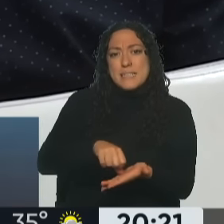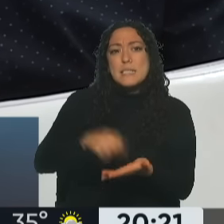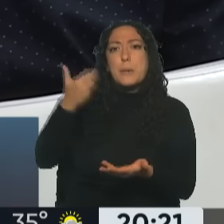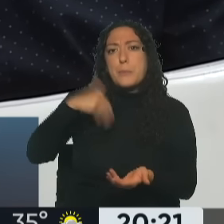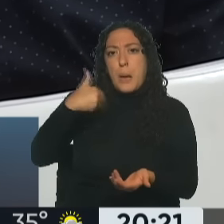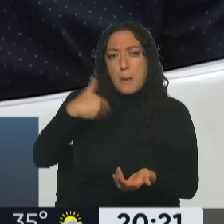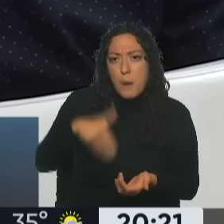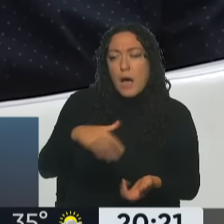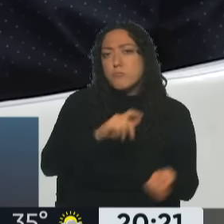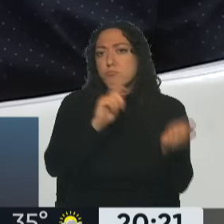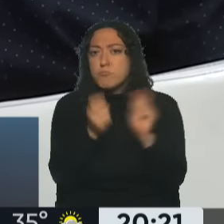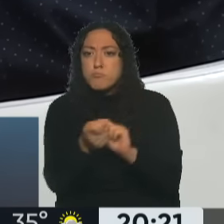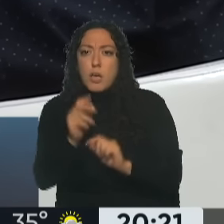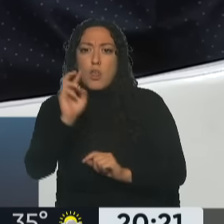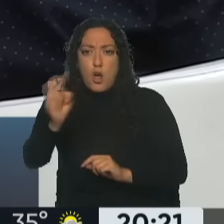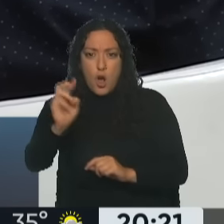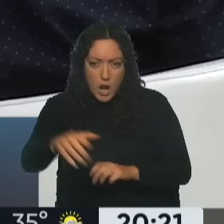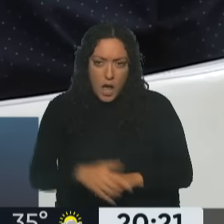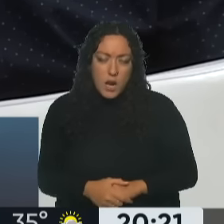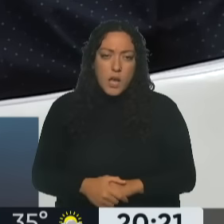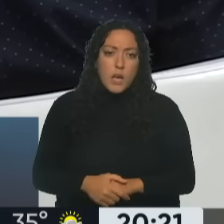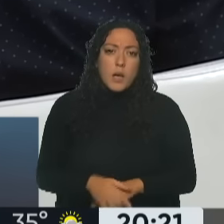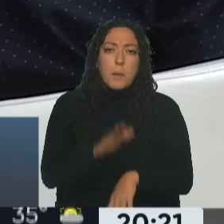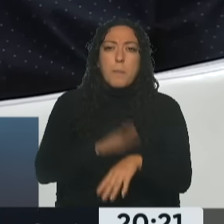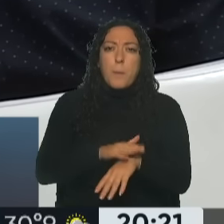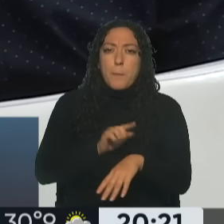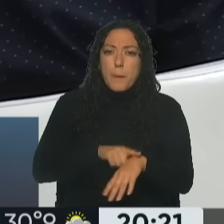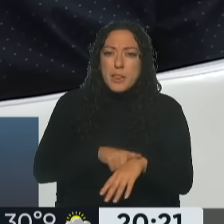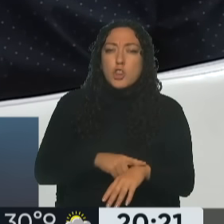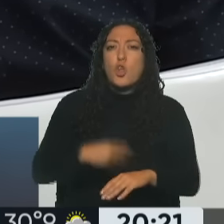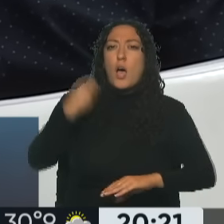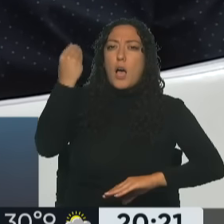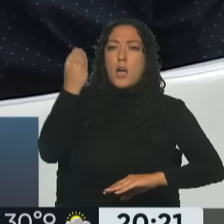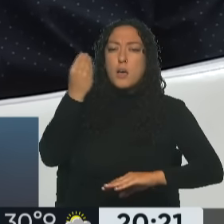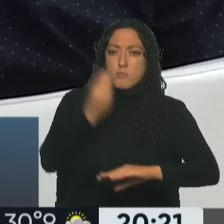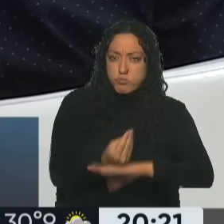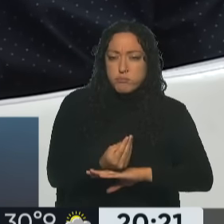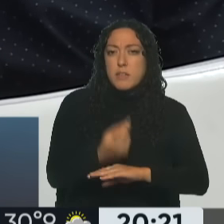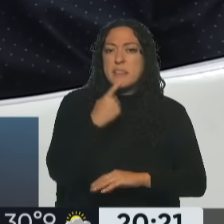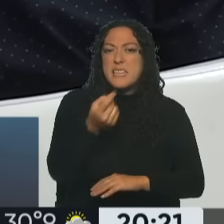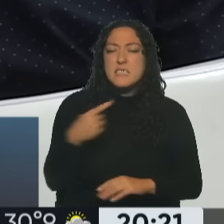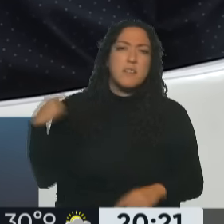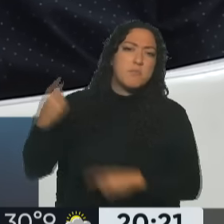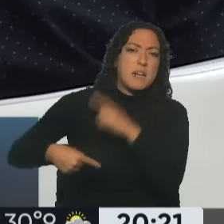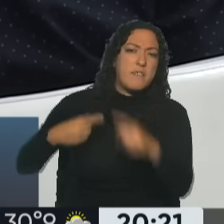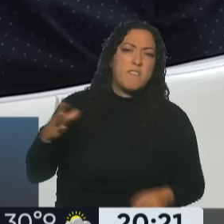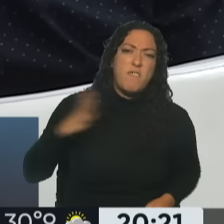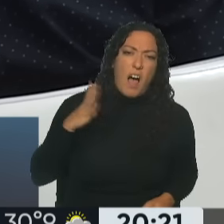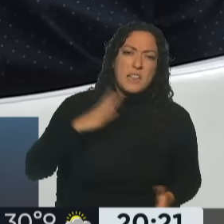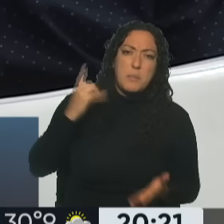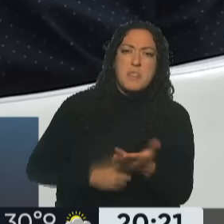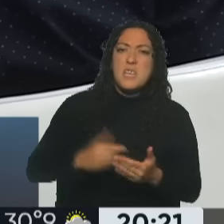una dolarización cuando él asumió había dicho que iba a quedar más de segunda o tercera generación es esa